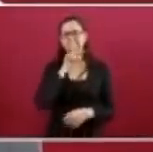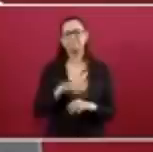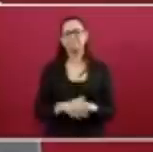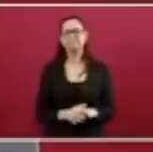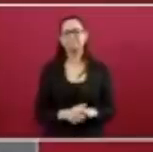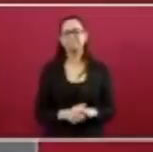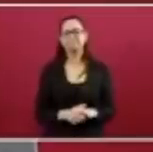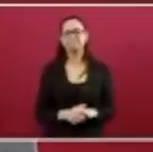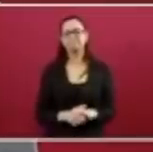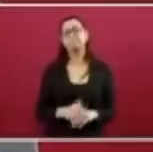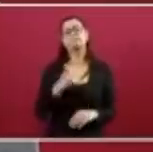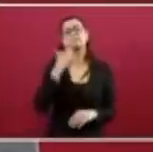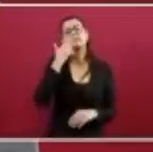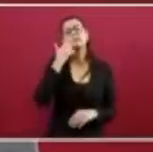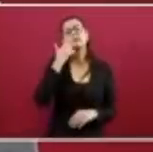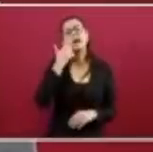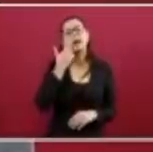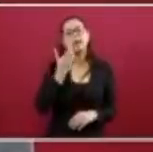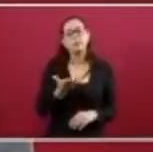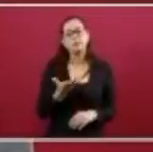Queremos que sea una